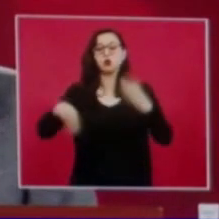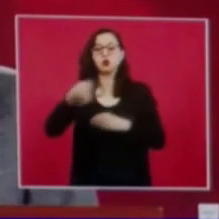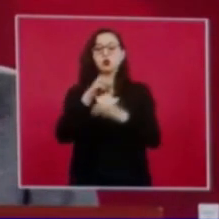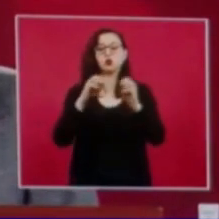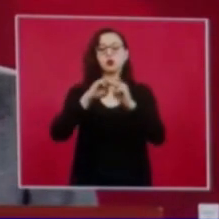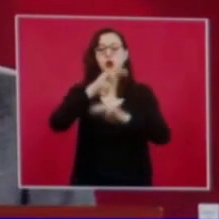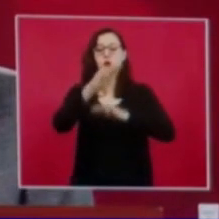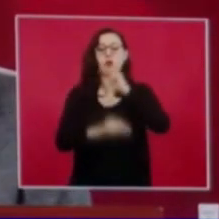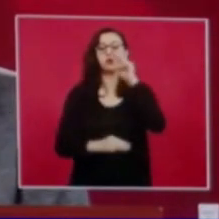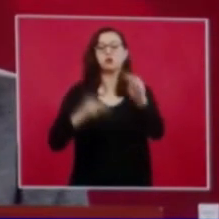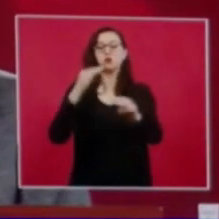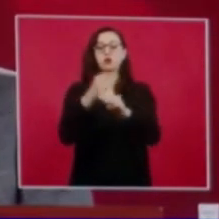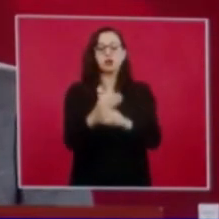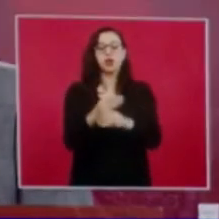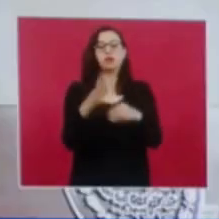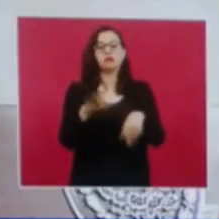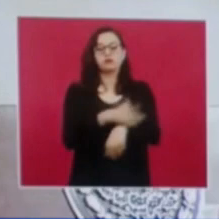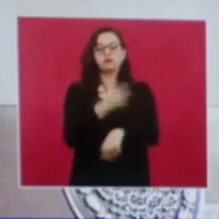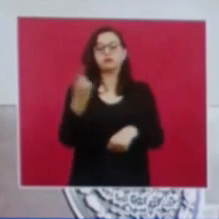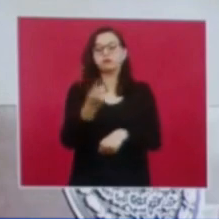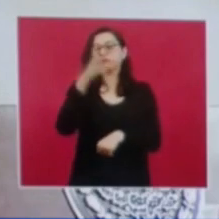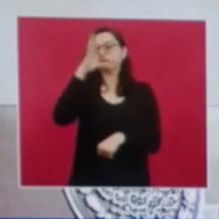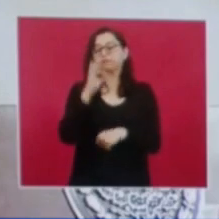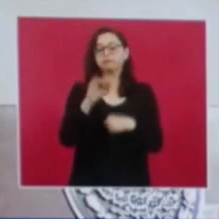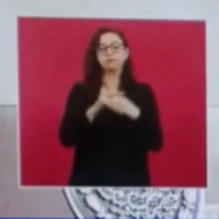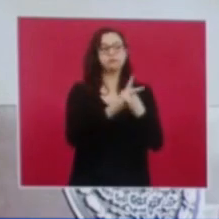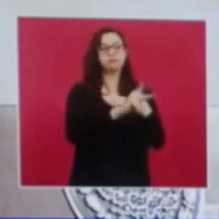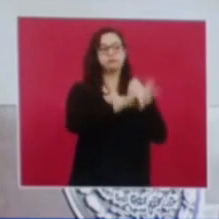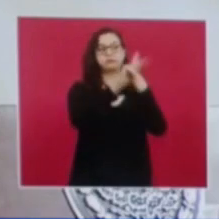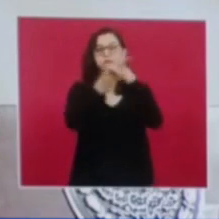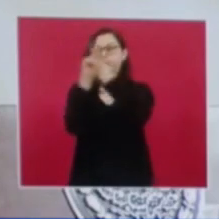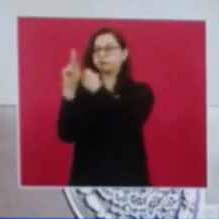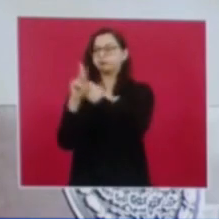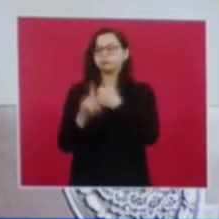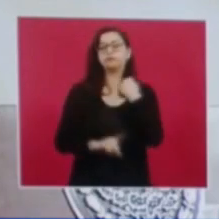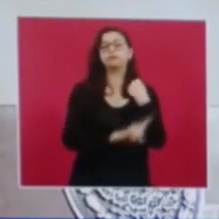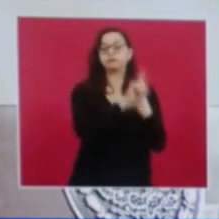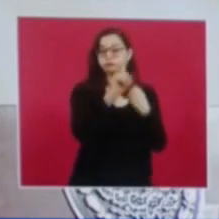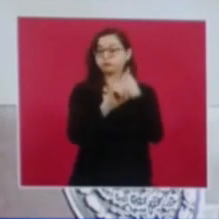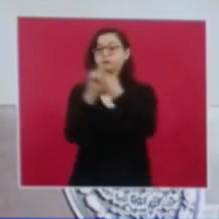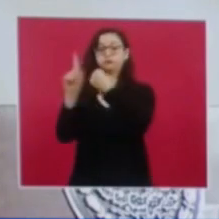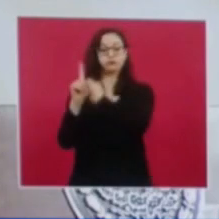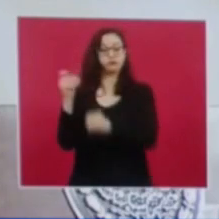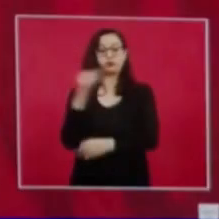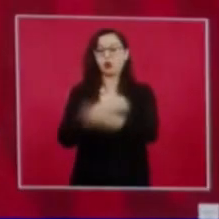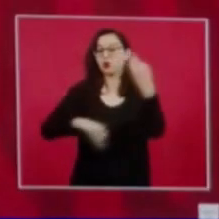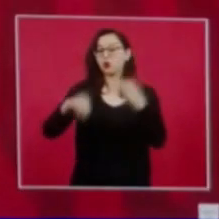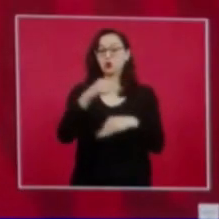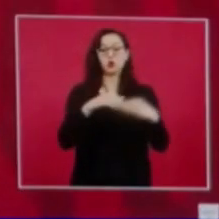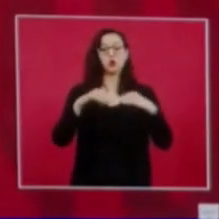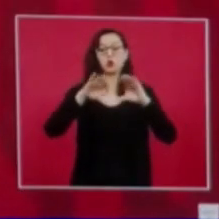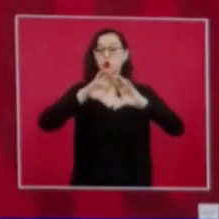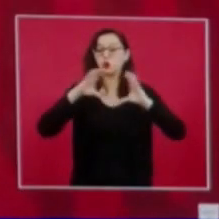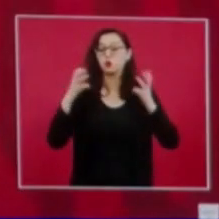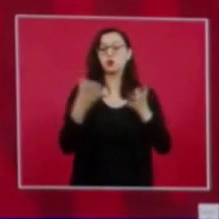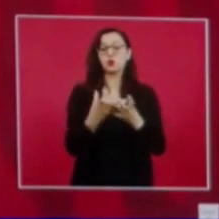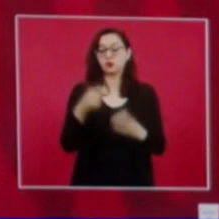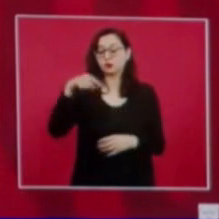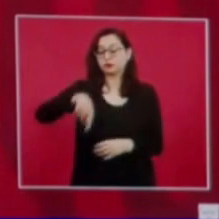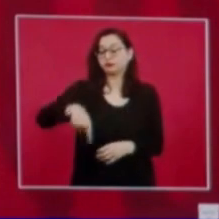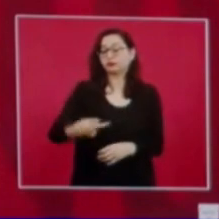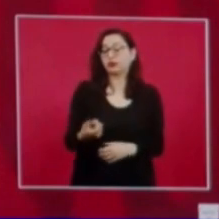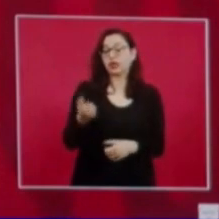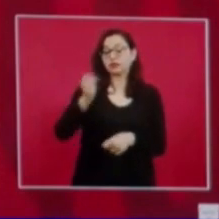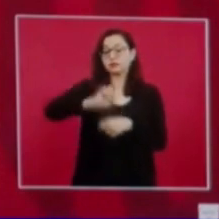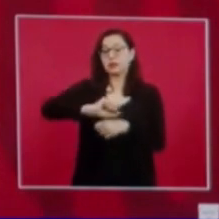es muy importante, pero es mucho riesgo, querido Toño, es mucho riesgo. El